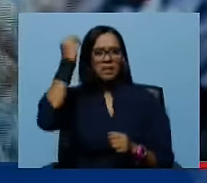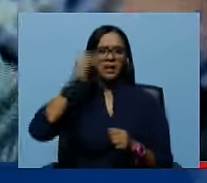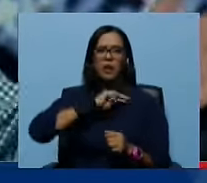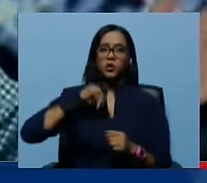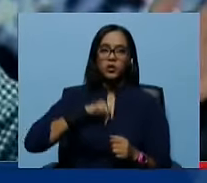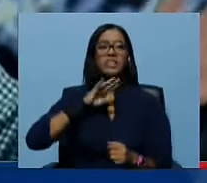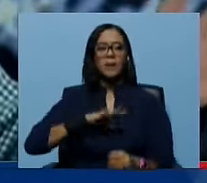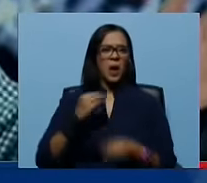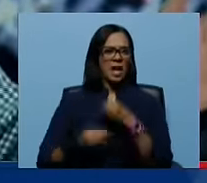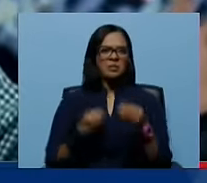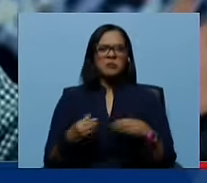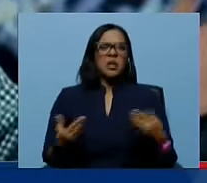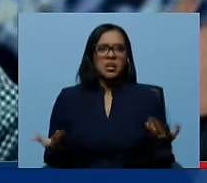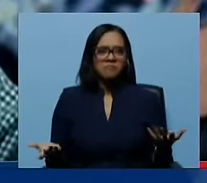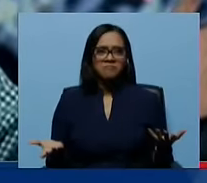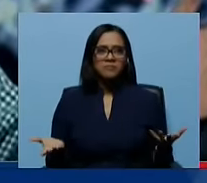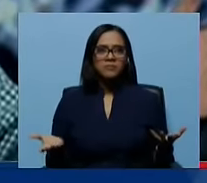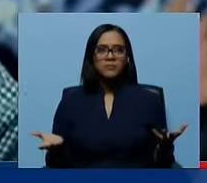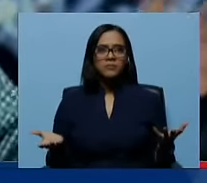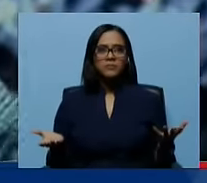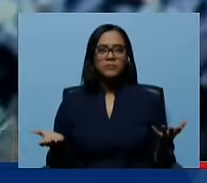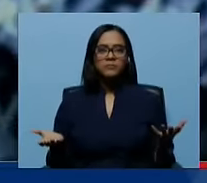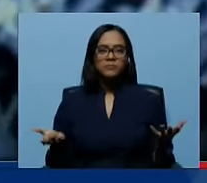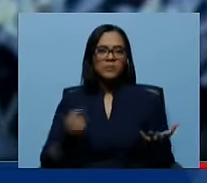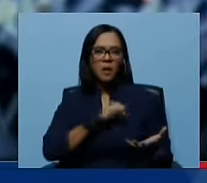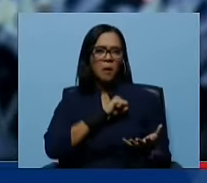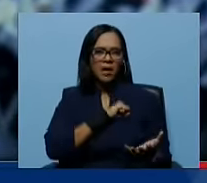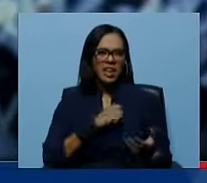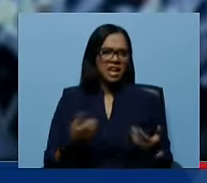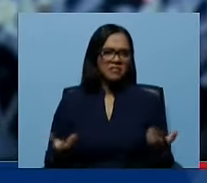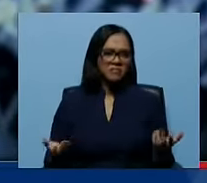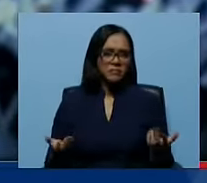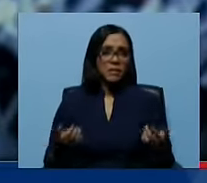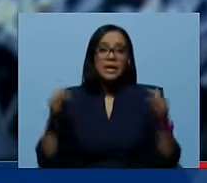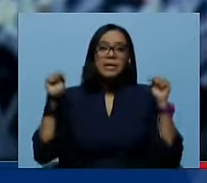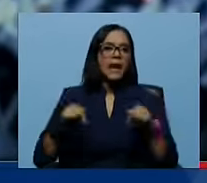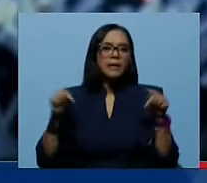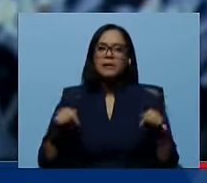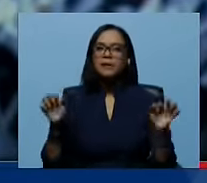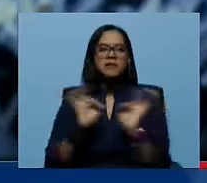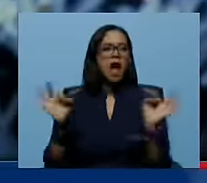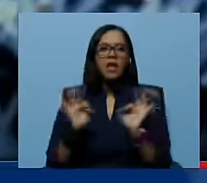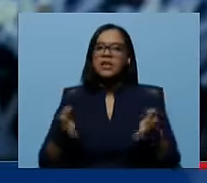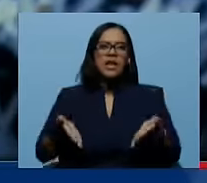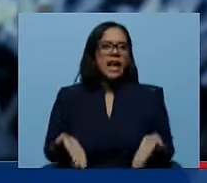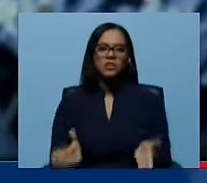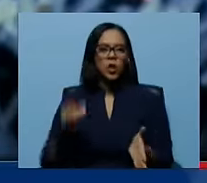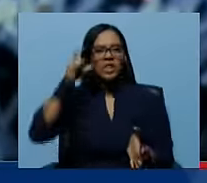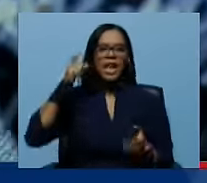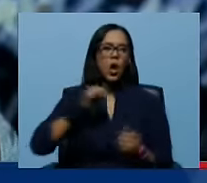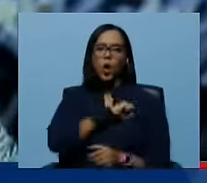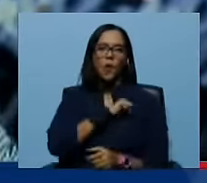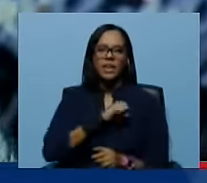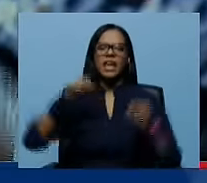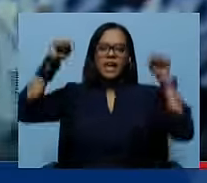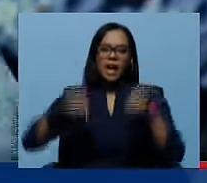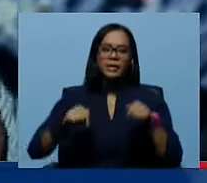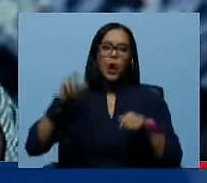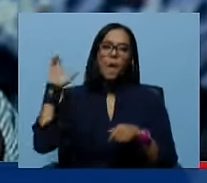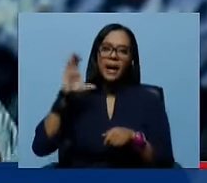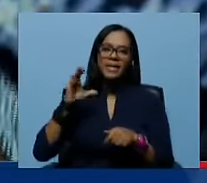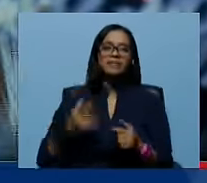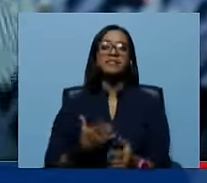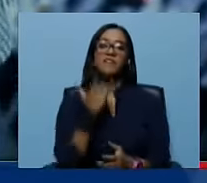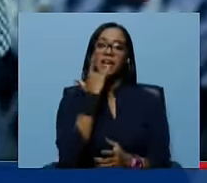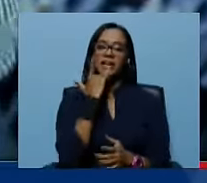estamos hechos de cobardía. Y aquí nadie nació el día de los cobardes. Este es un país de